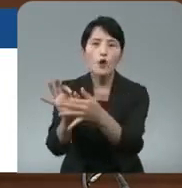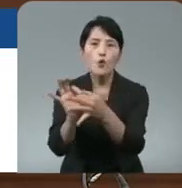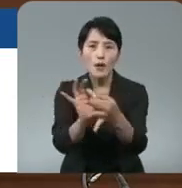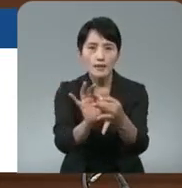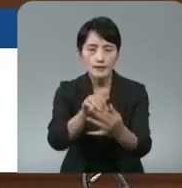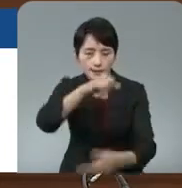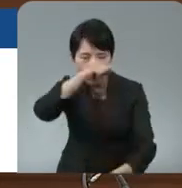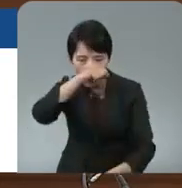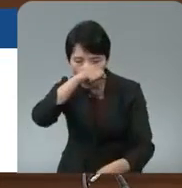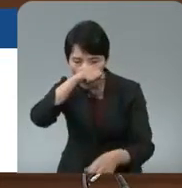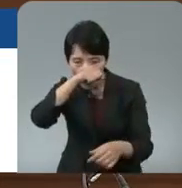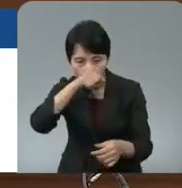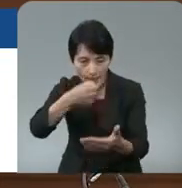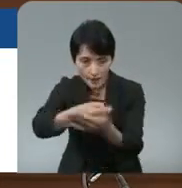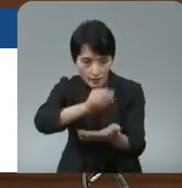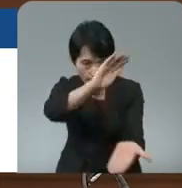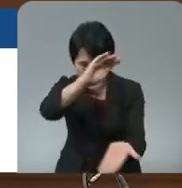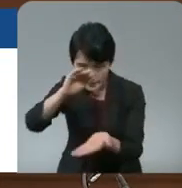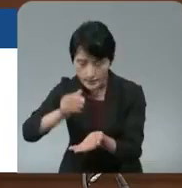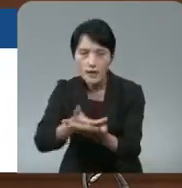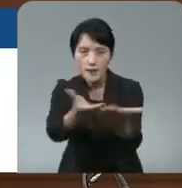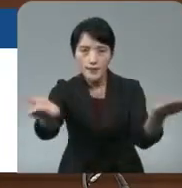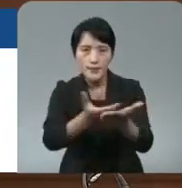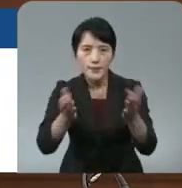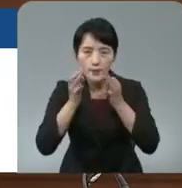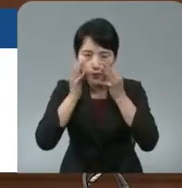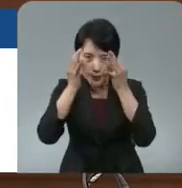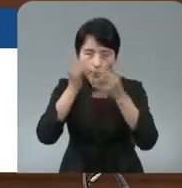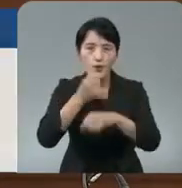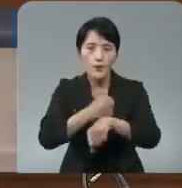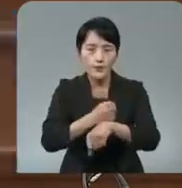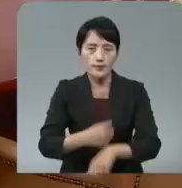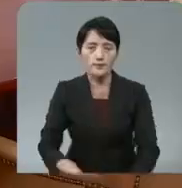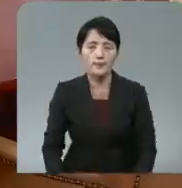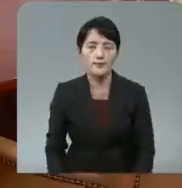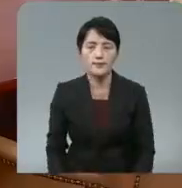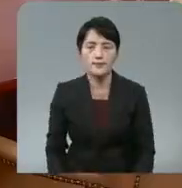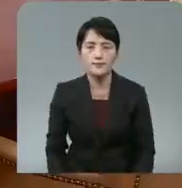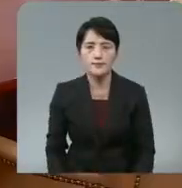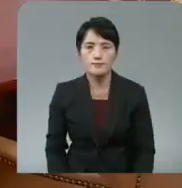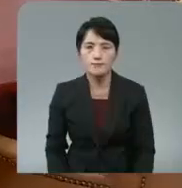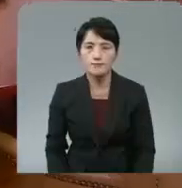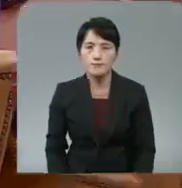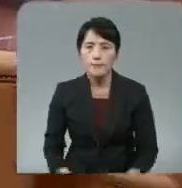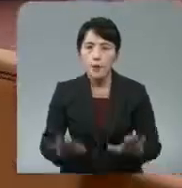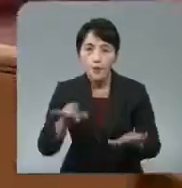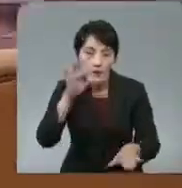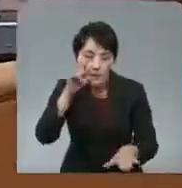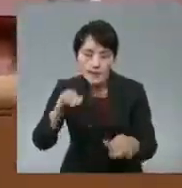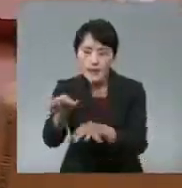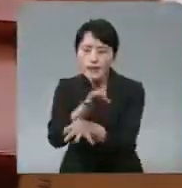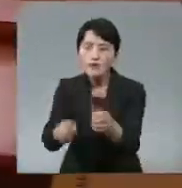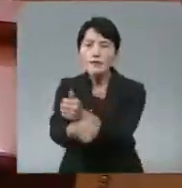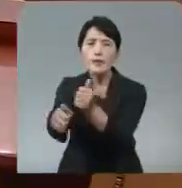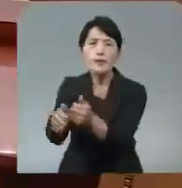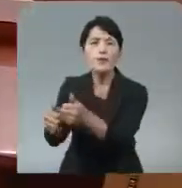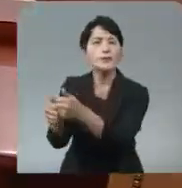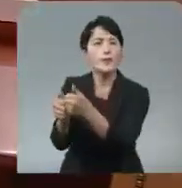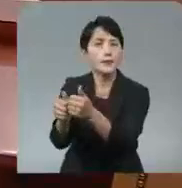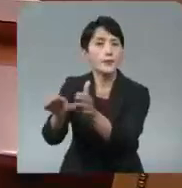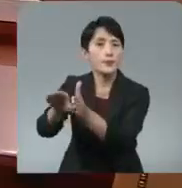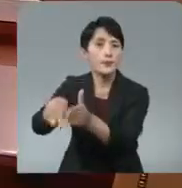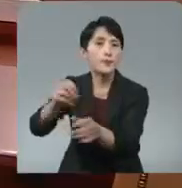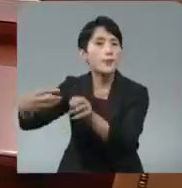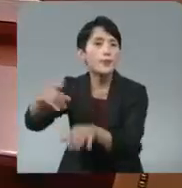gobierno abordó posibles medidas adicionales de apoyo a comerciantes para superar la crisis durante la reunión home abogó por mejorar